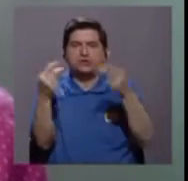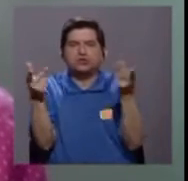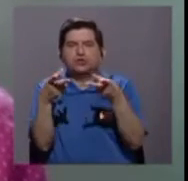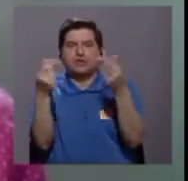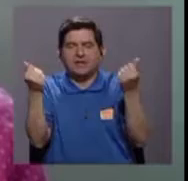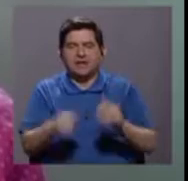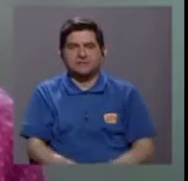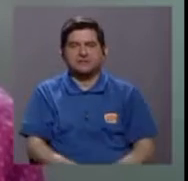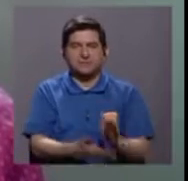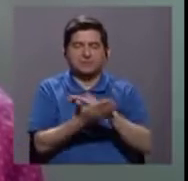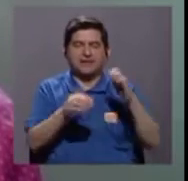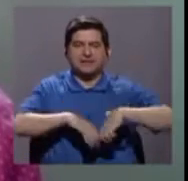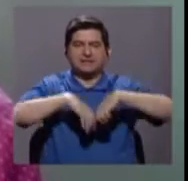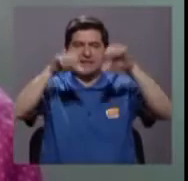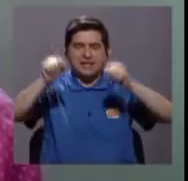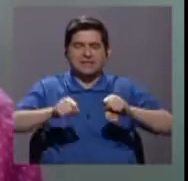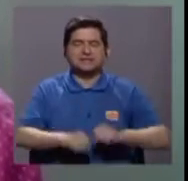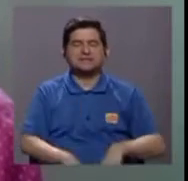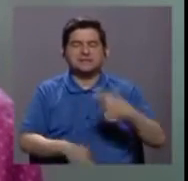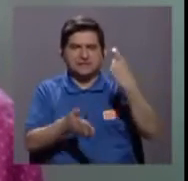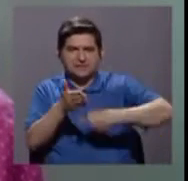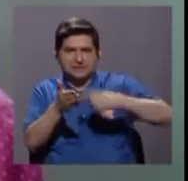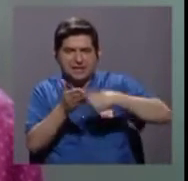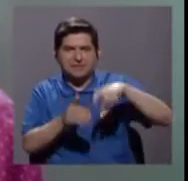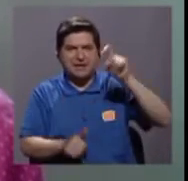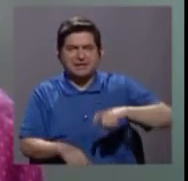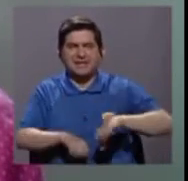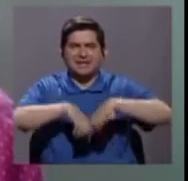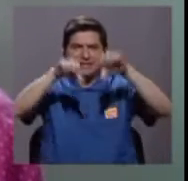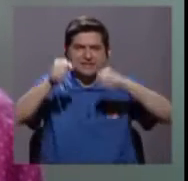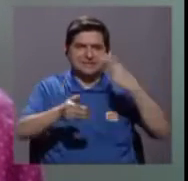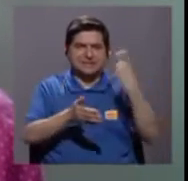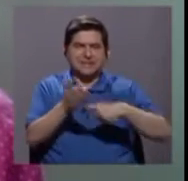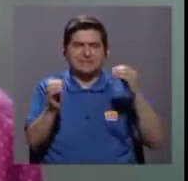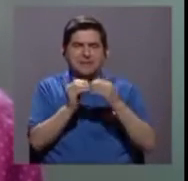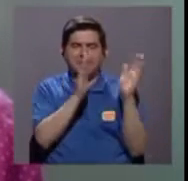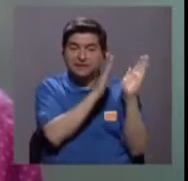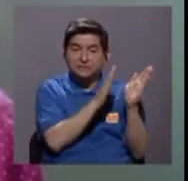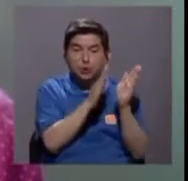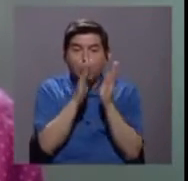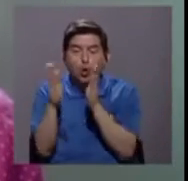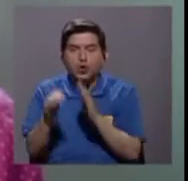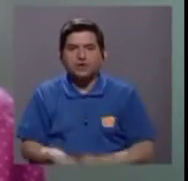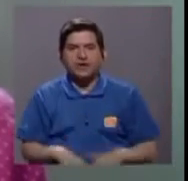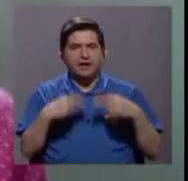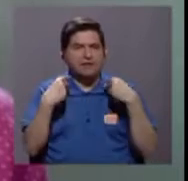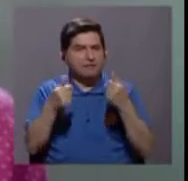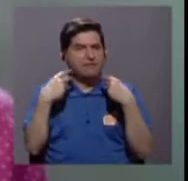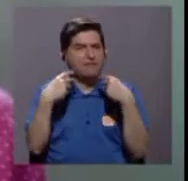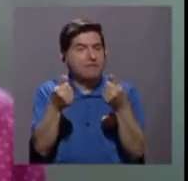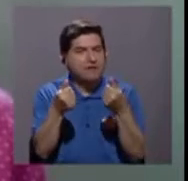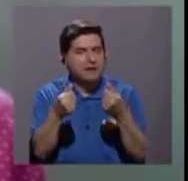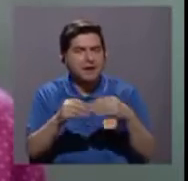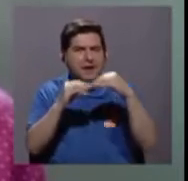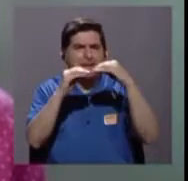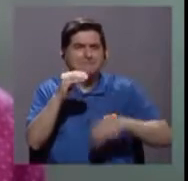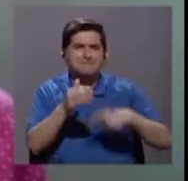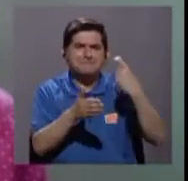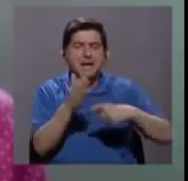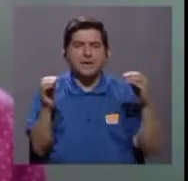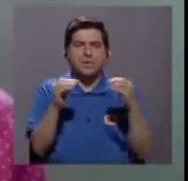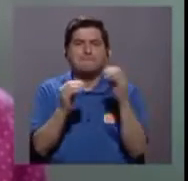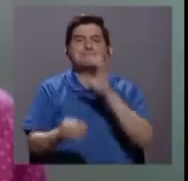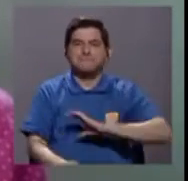En la parte del sistema tributario requerimos un sistema tributario más ordenado, más ágil, menos impuestos y